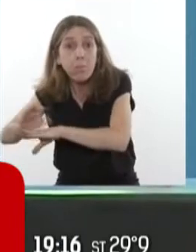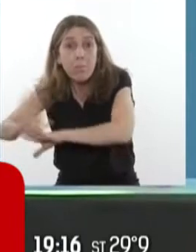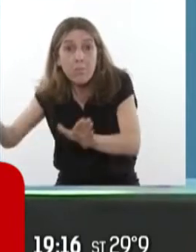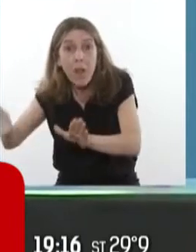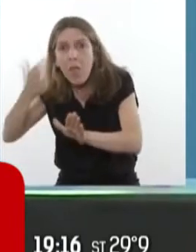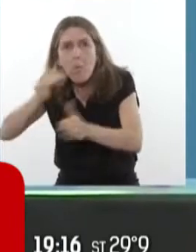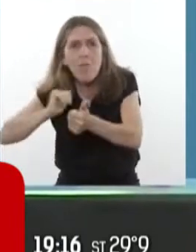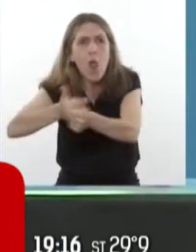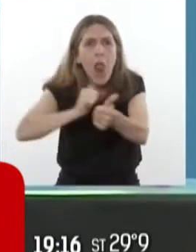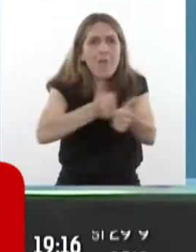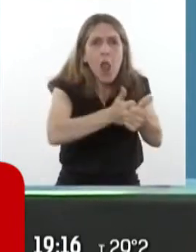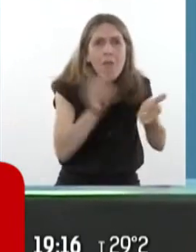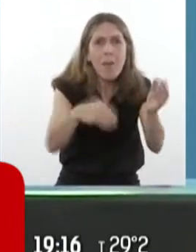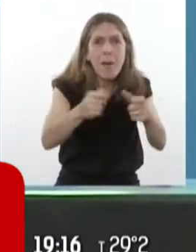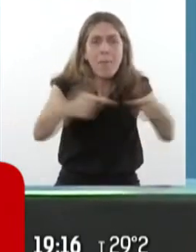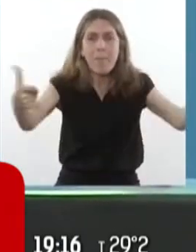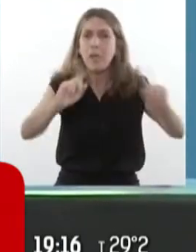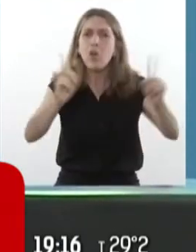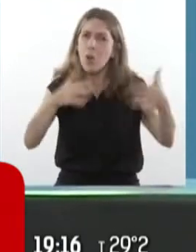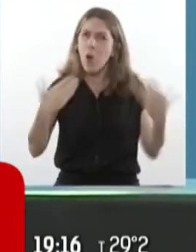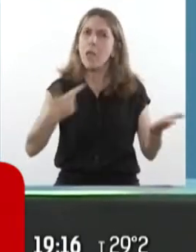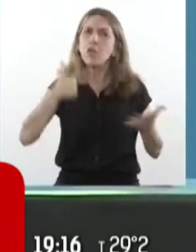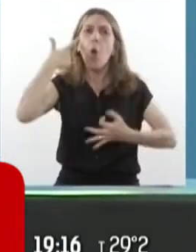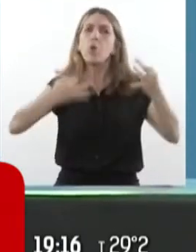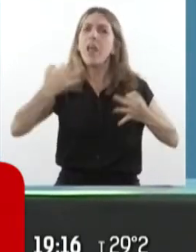Para eso uno quiere también cambiar la justicia.